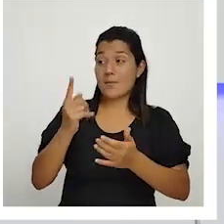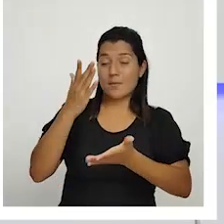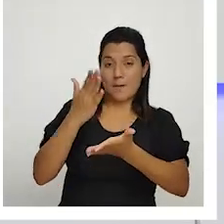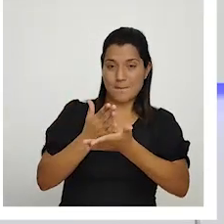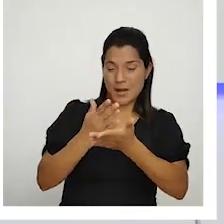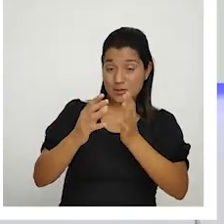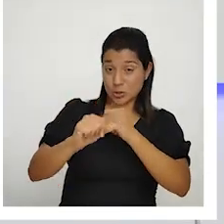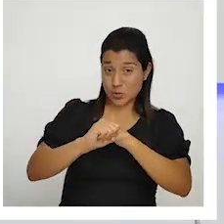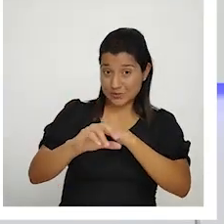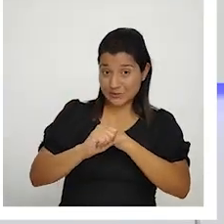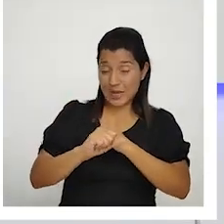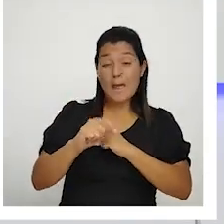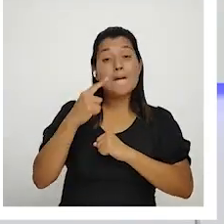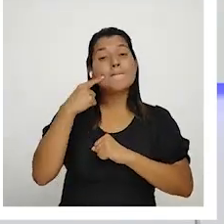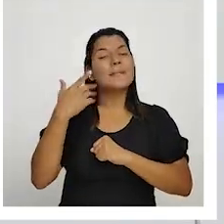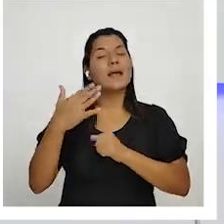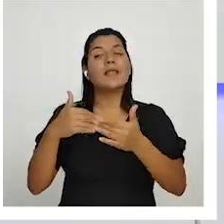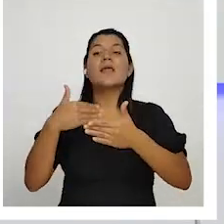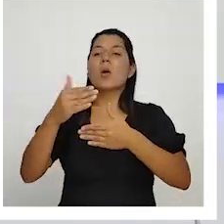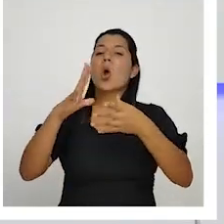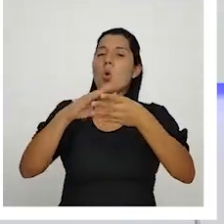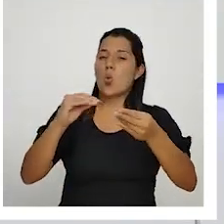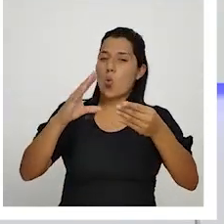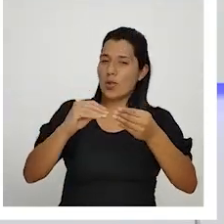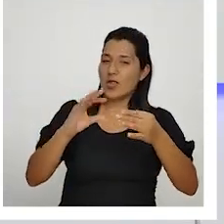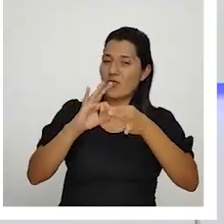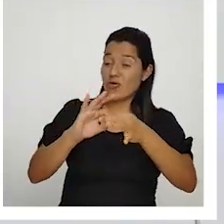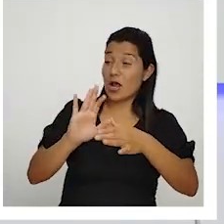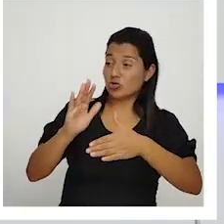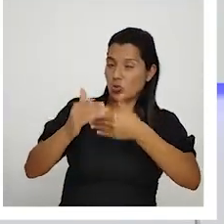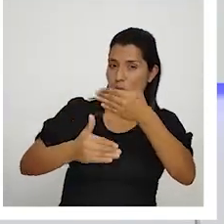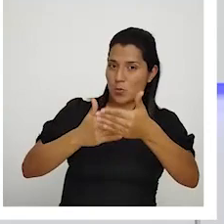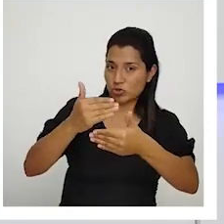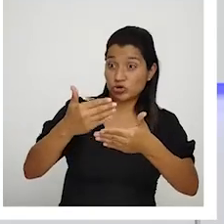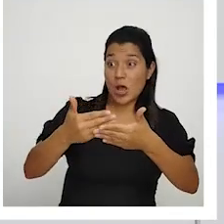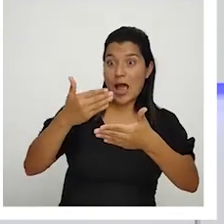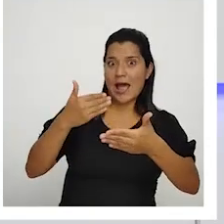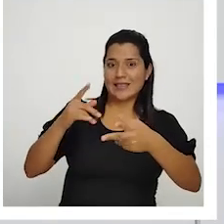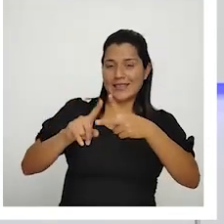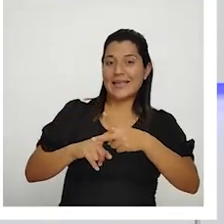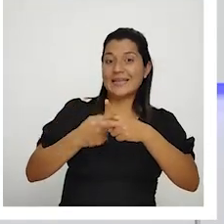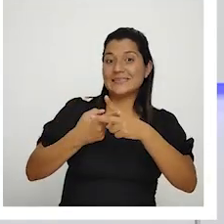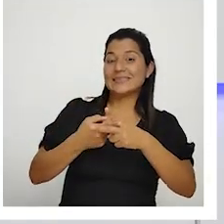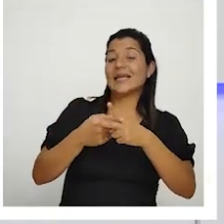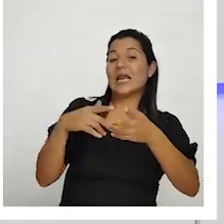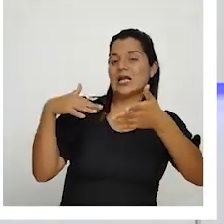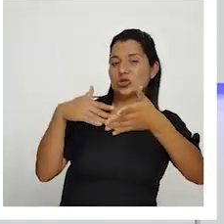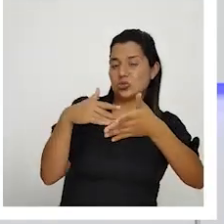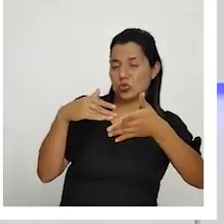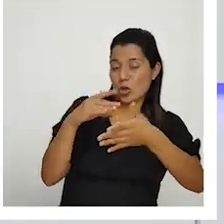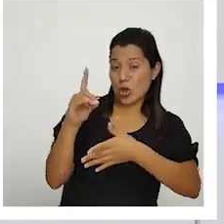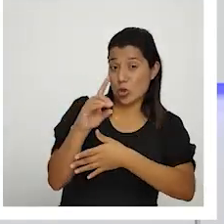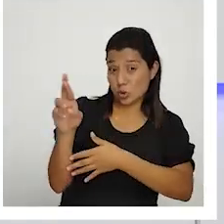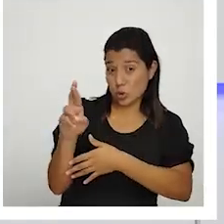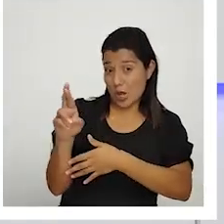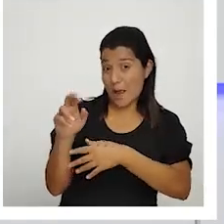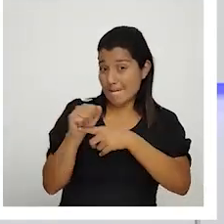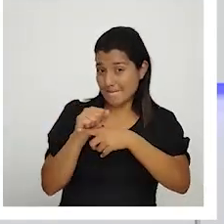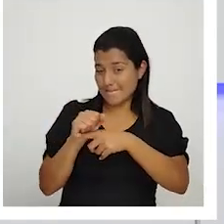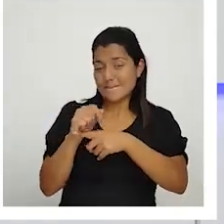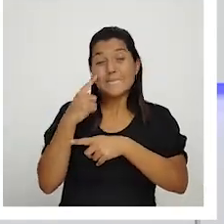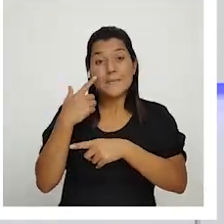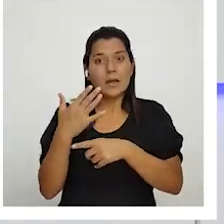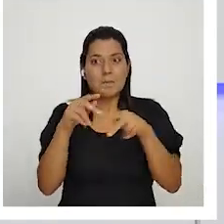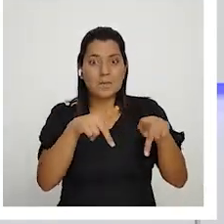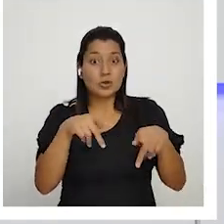pausa comercial para que también nos cuenten un poquito sobre ese proceso antes de que iniciaras ese doctorado, esa pasantía, para que también se puedan motivar quienes están